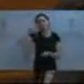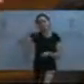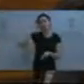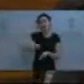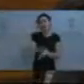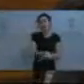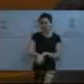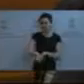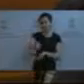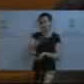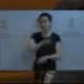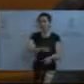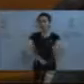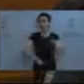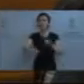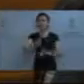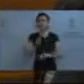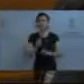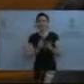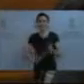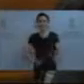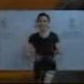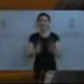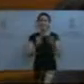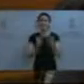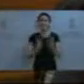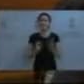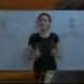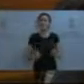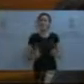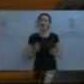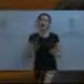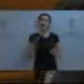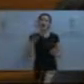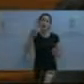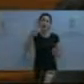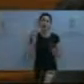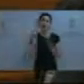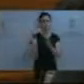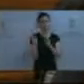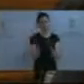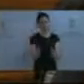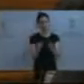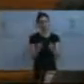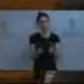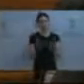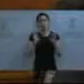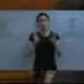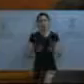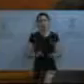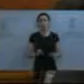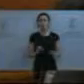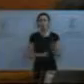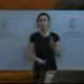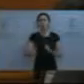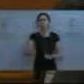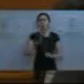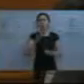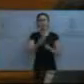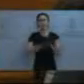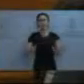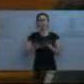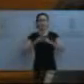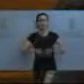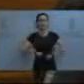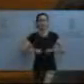zona presenta unas características, unas peculiaridades muy determinantes, que son la longevidad de las personas, la dispersión de